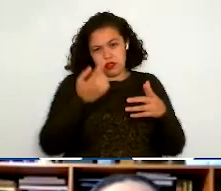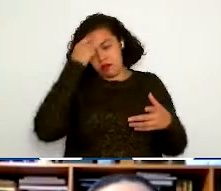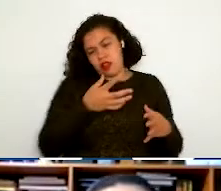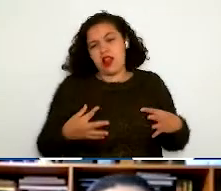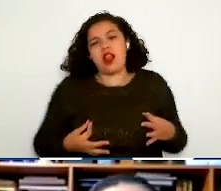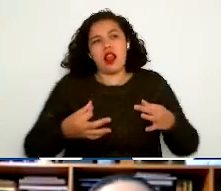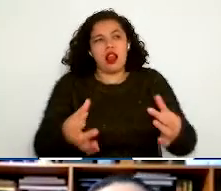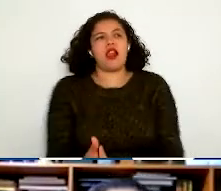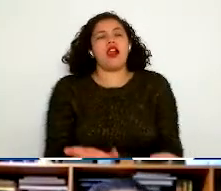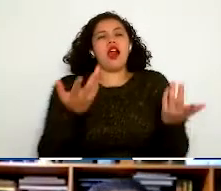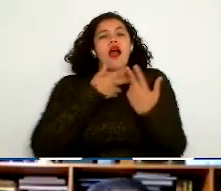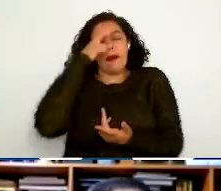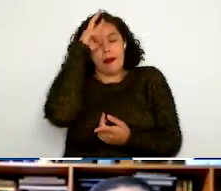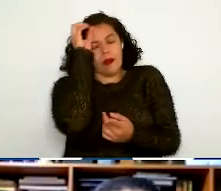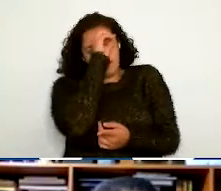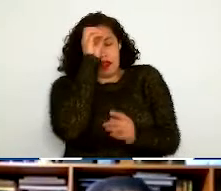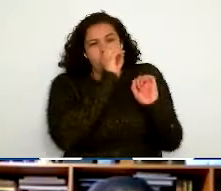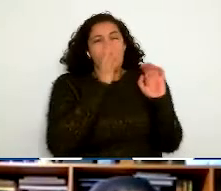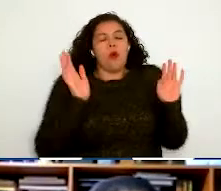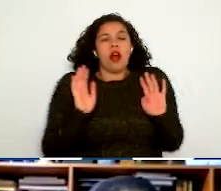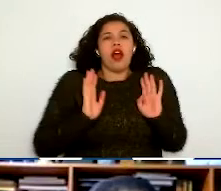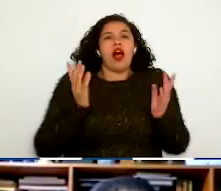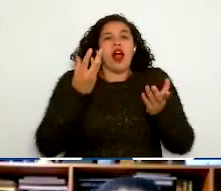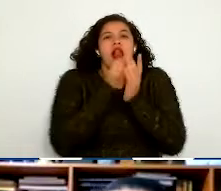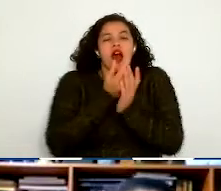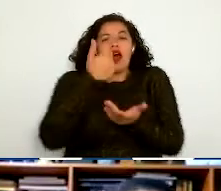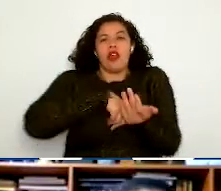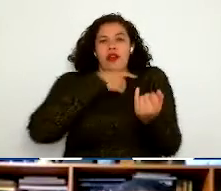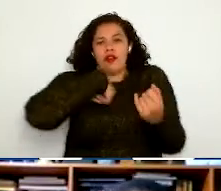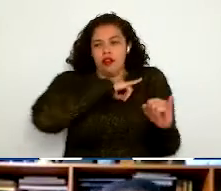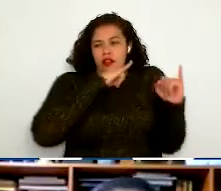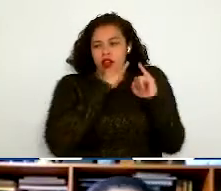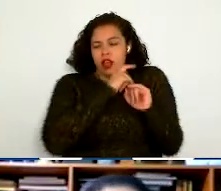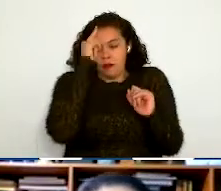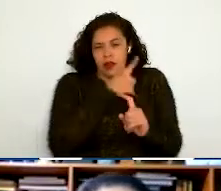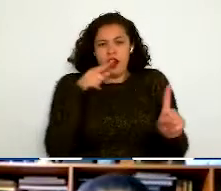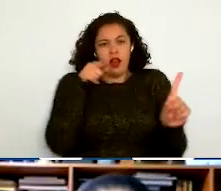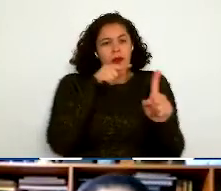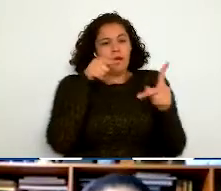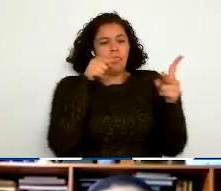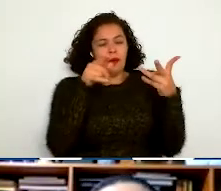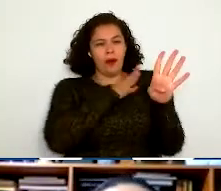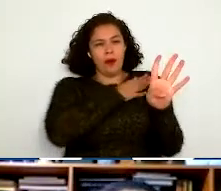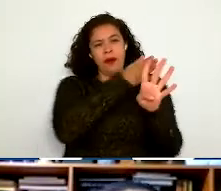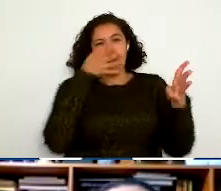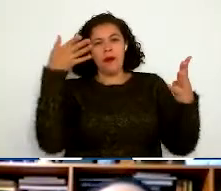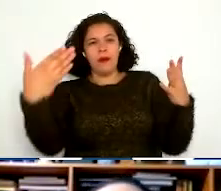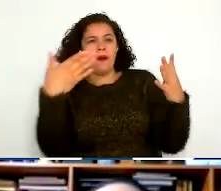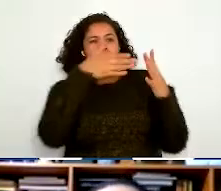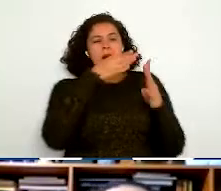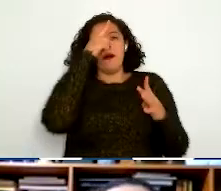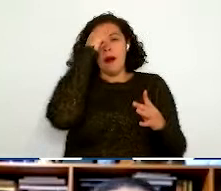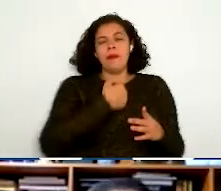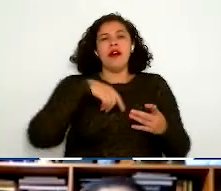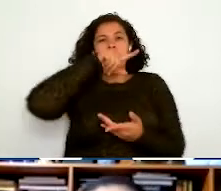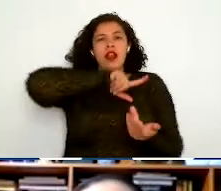calidad subjetiva o cualitativa en nuestra institución. Y a redireccionar lo que hay que redireccionar y a tener